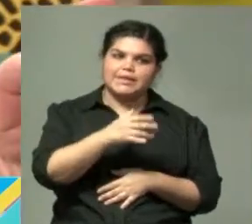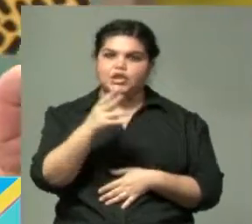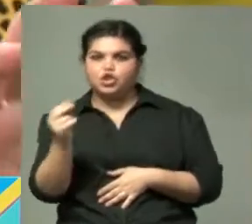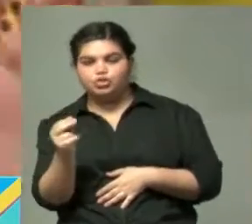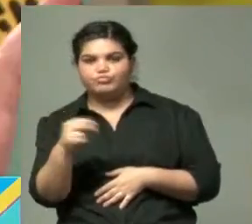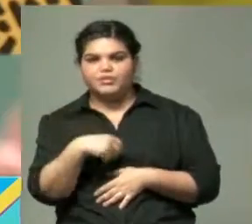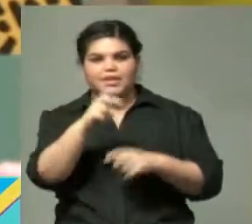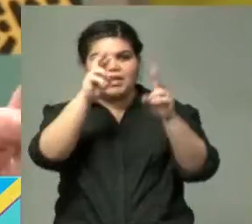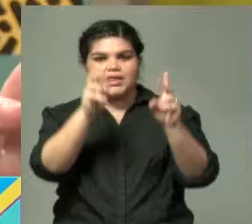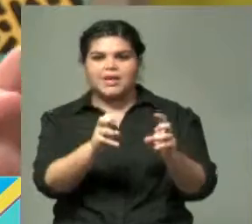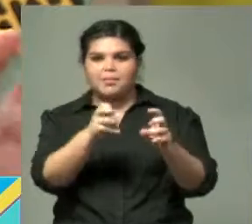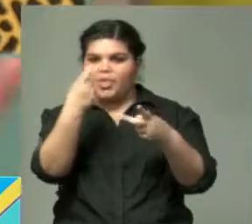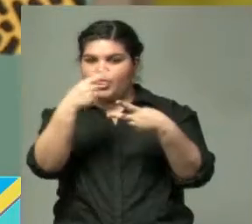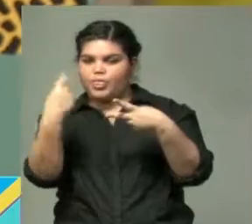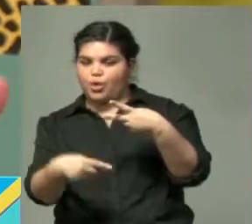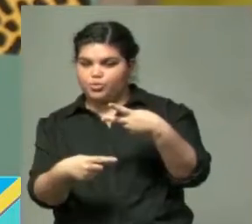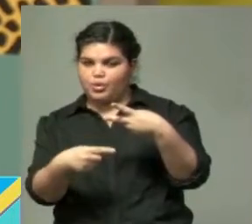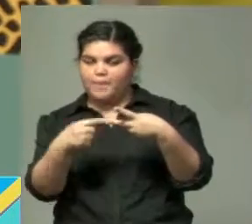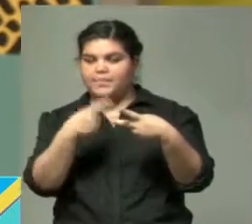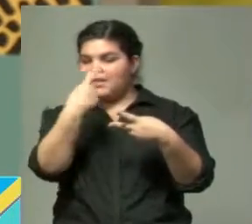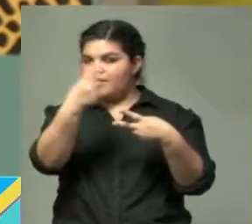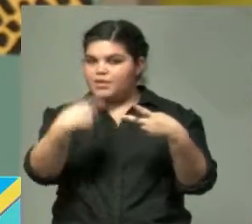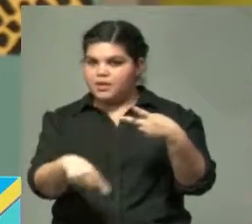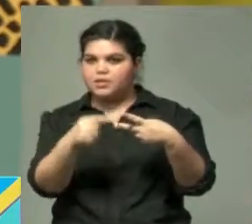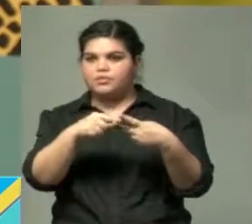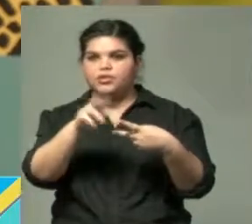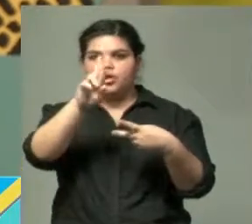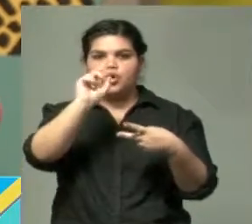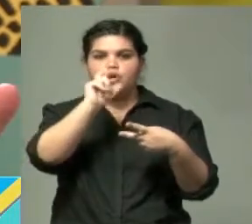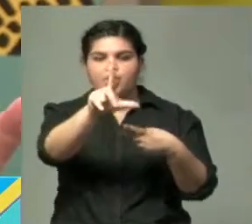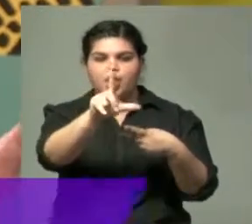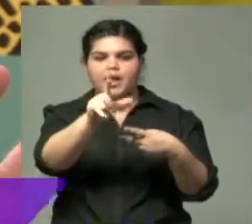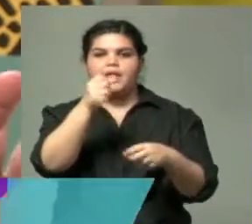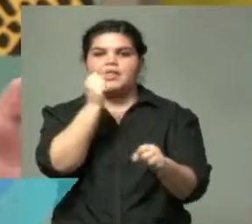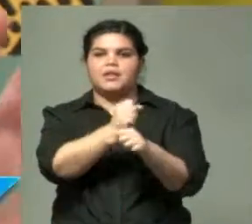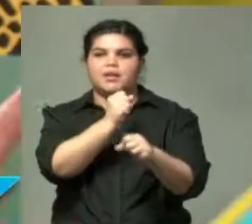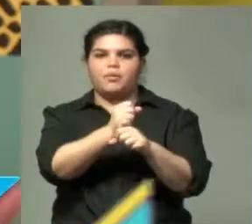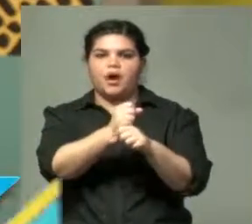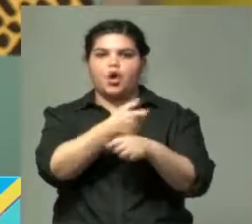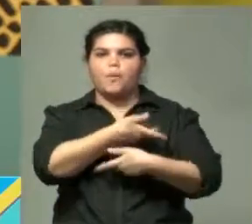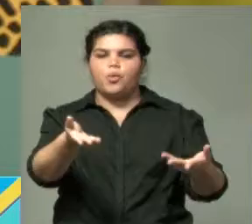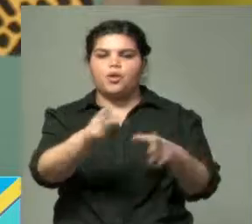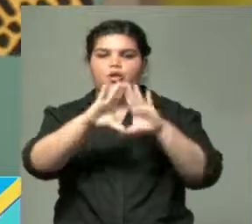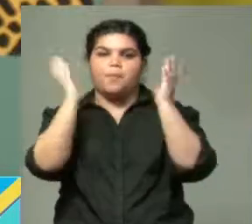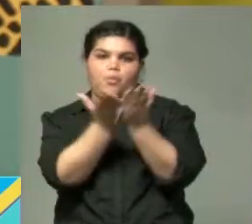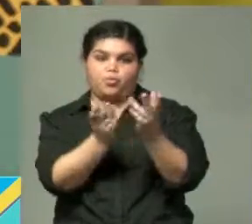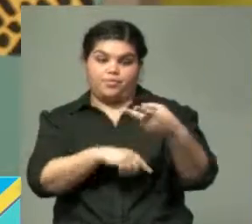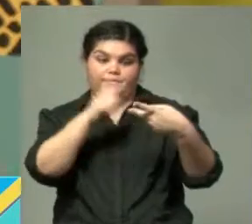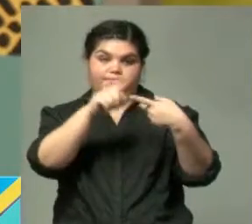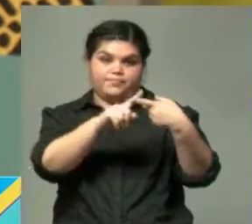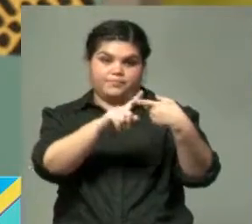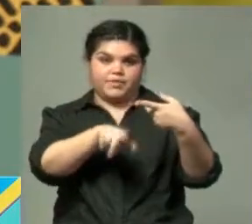Perfecto, sacaron la duda. Hay un tema que es rol del empleo público en el mundo, digamos, sería un tema. Y otro tema